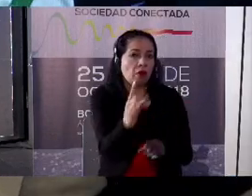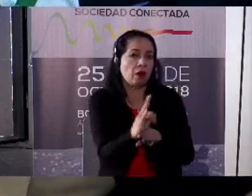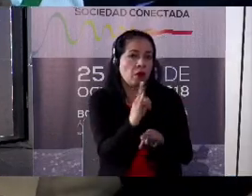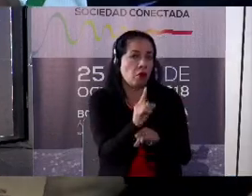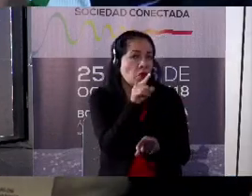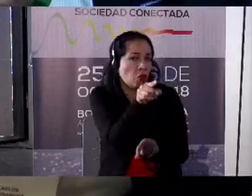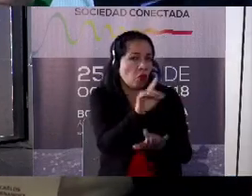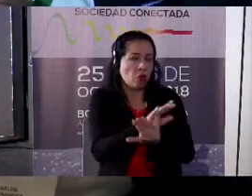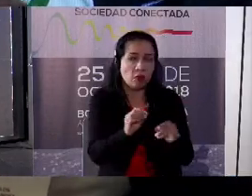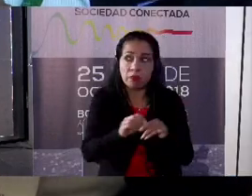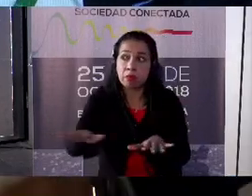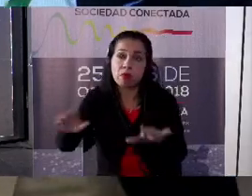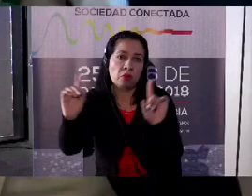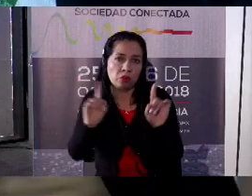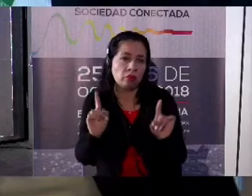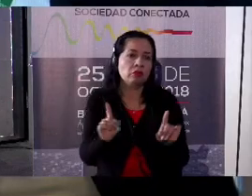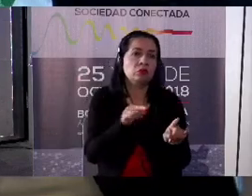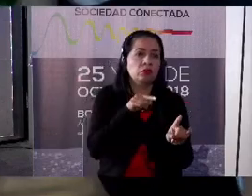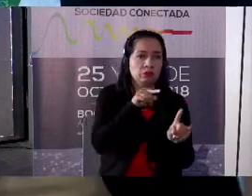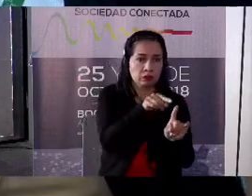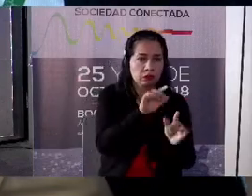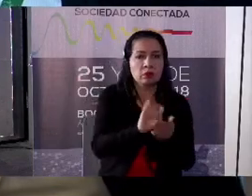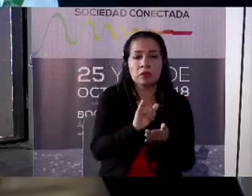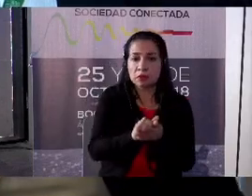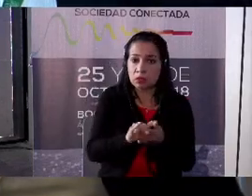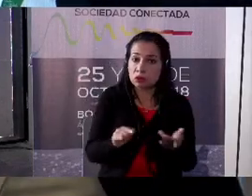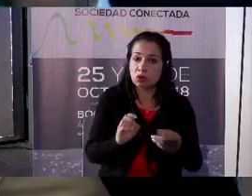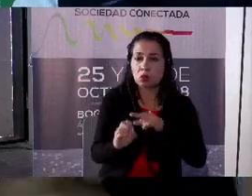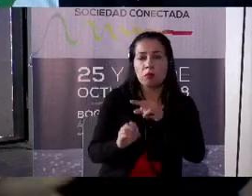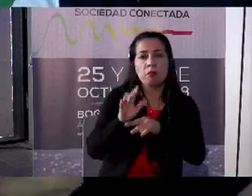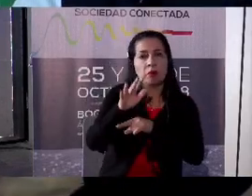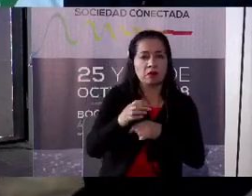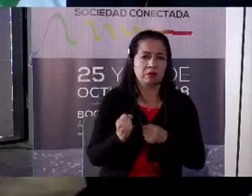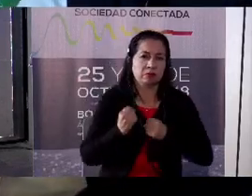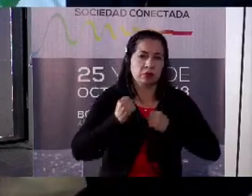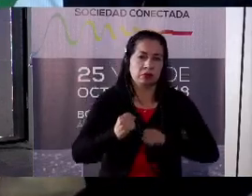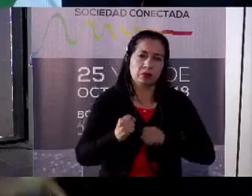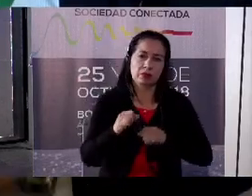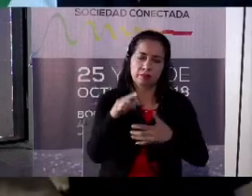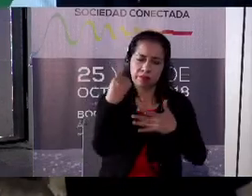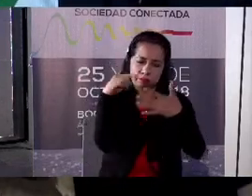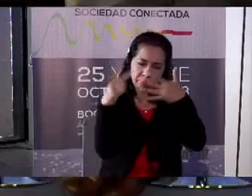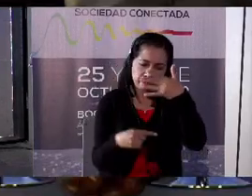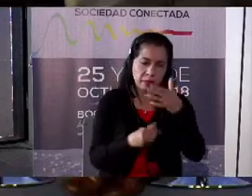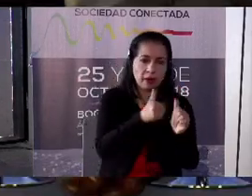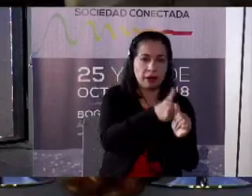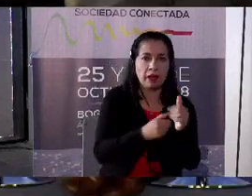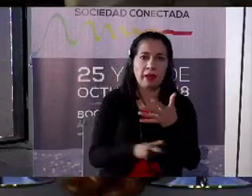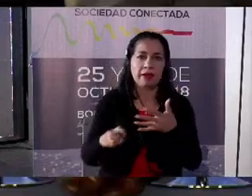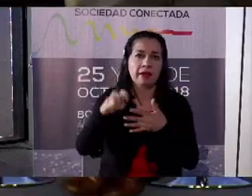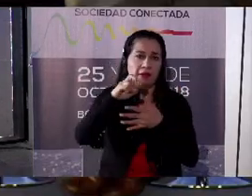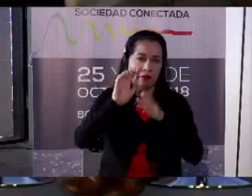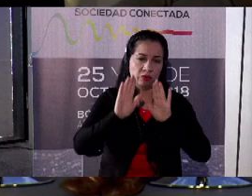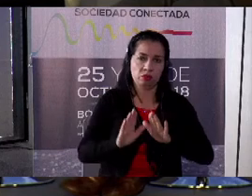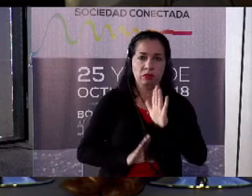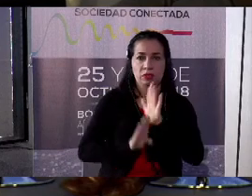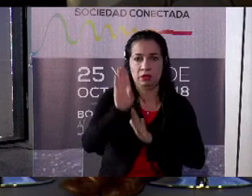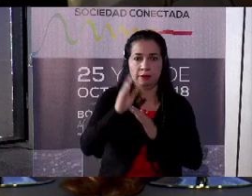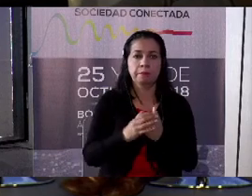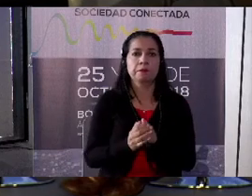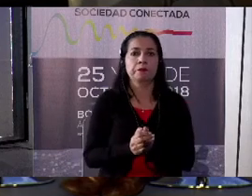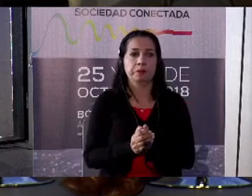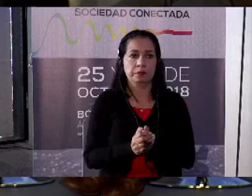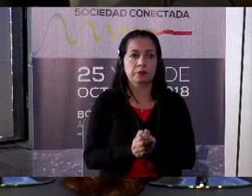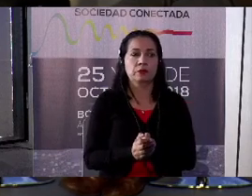que necesita verificar el valor digos que es una plataforma muy robusta en cada uno de los niveles de desarrollo Bueno creo que entonces hemos tocado